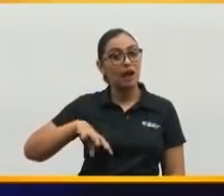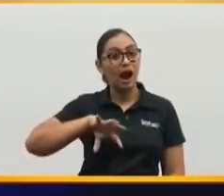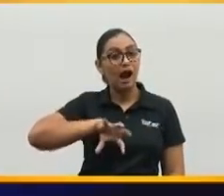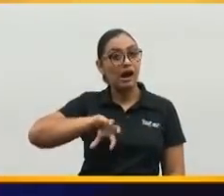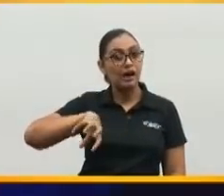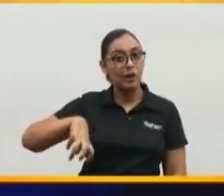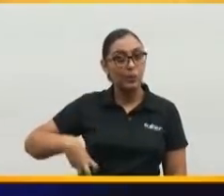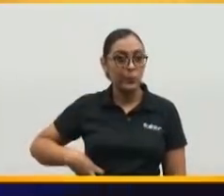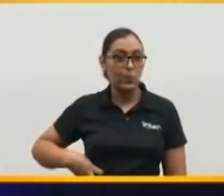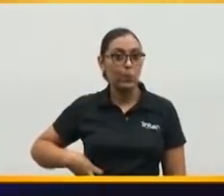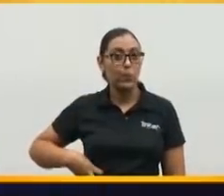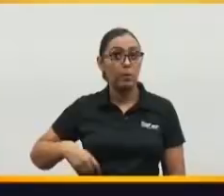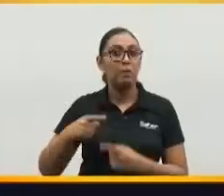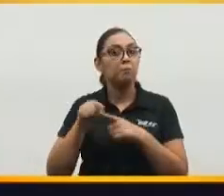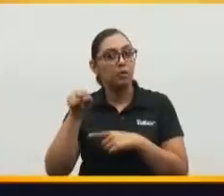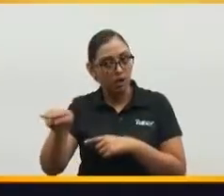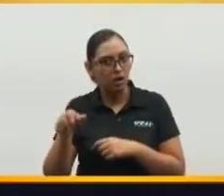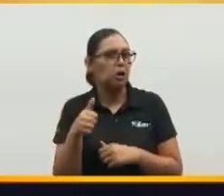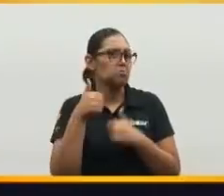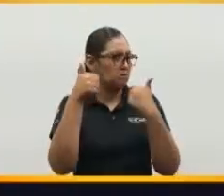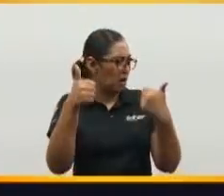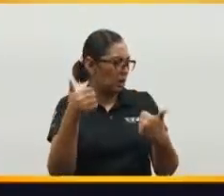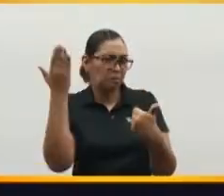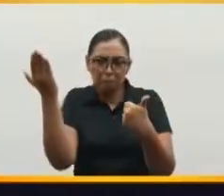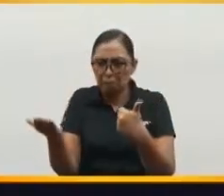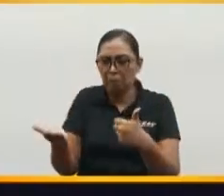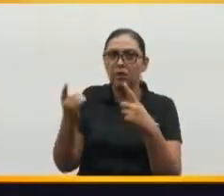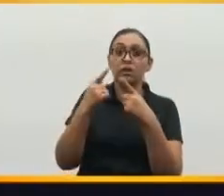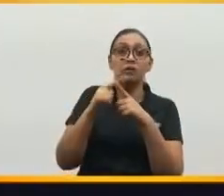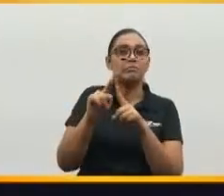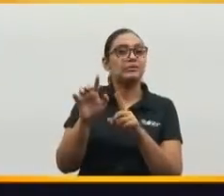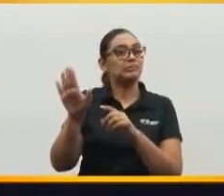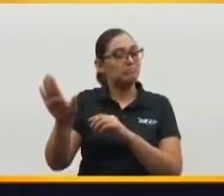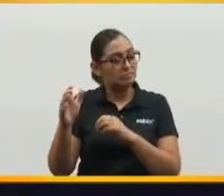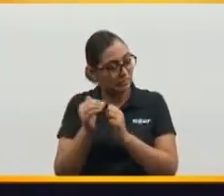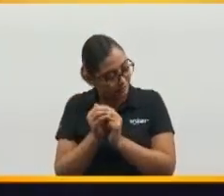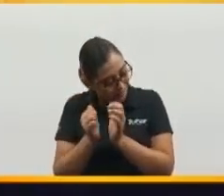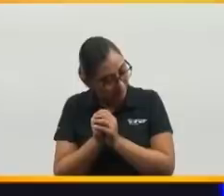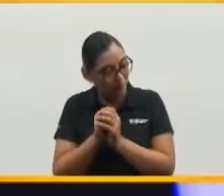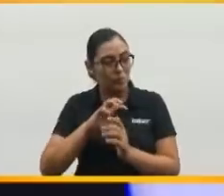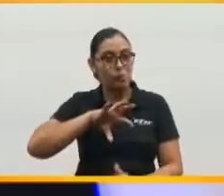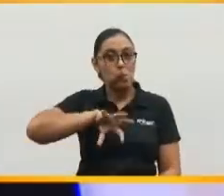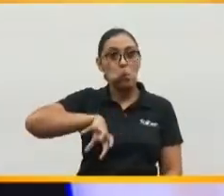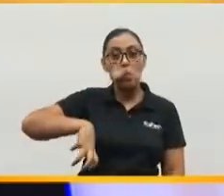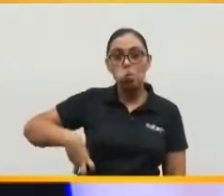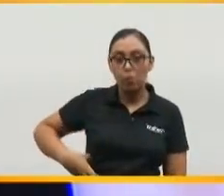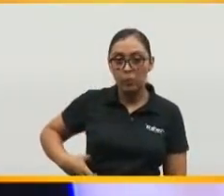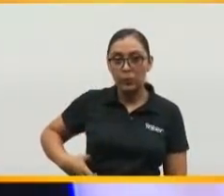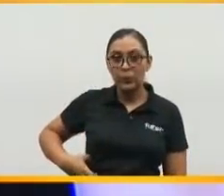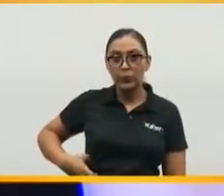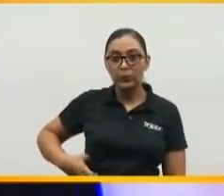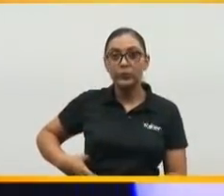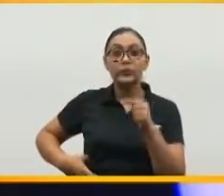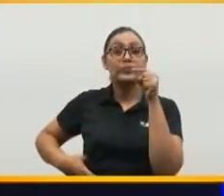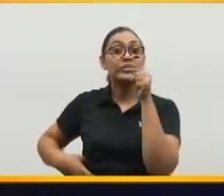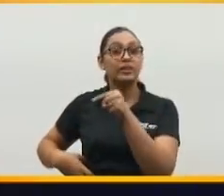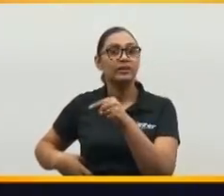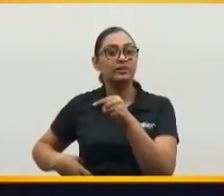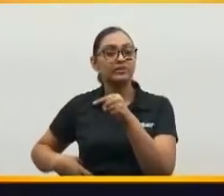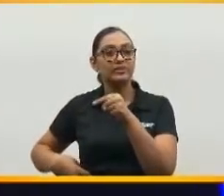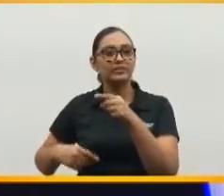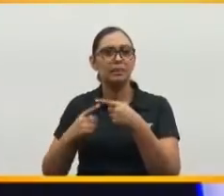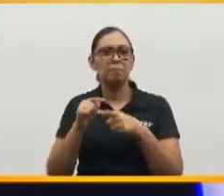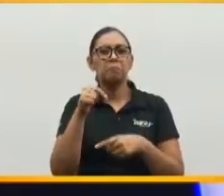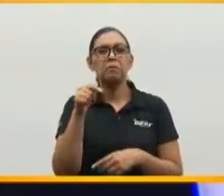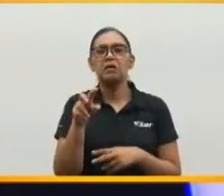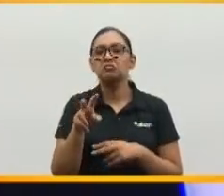Pero es bueno, pero tiene ese problemita. Y no se manifiesta en grandes cosas. Simplemente usted se sienta en la